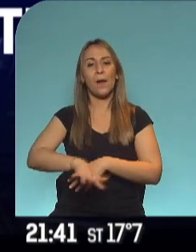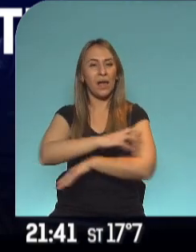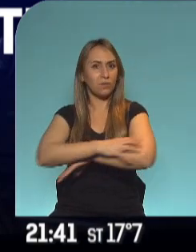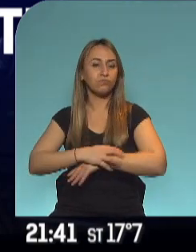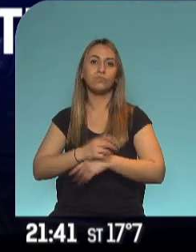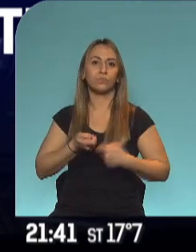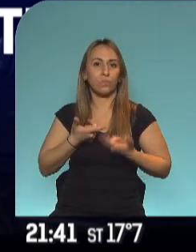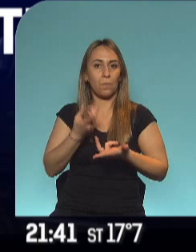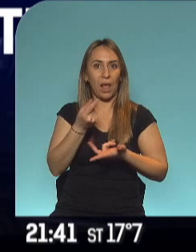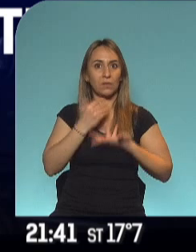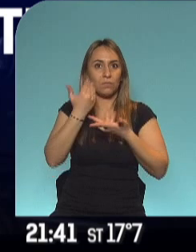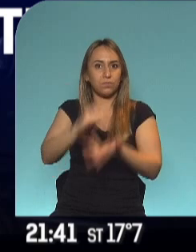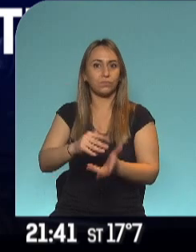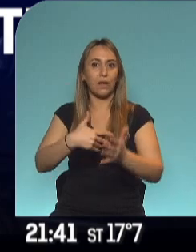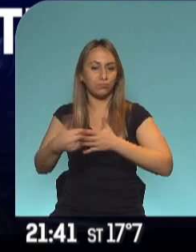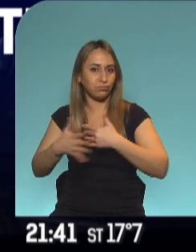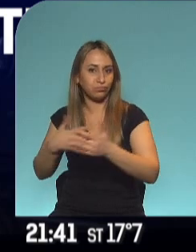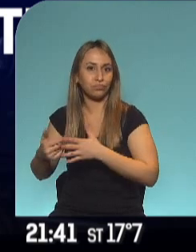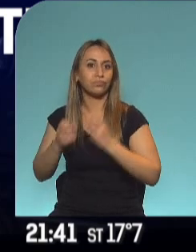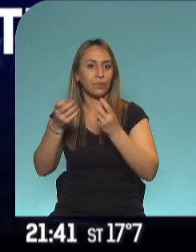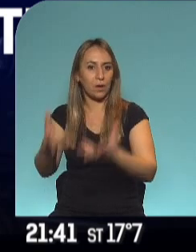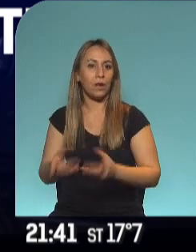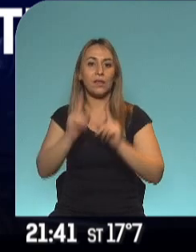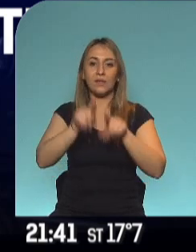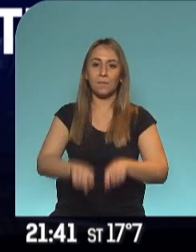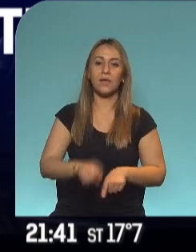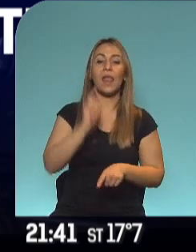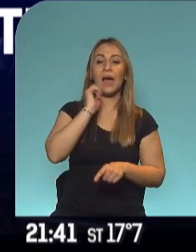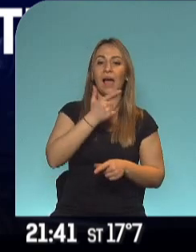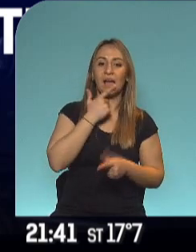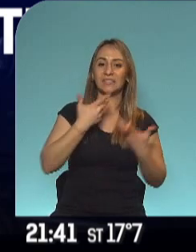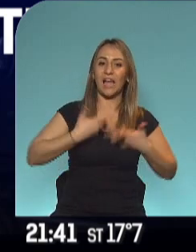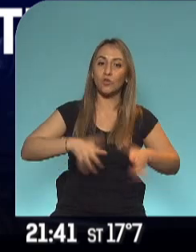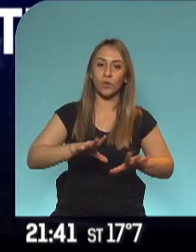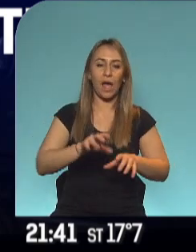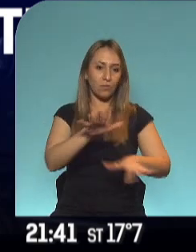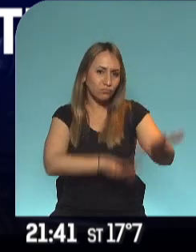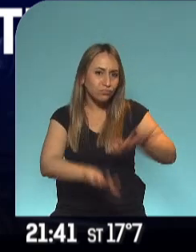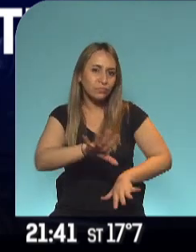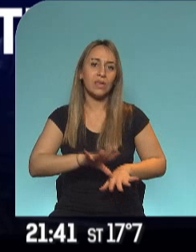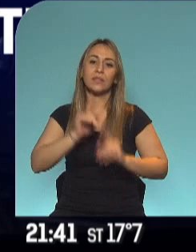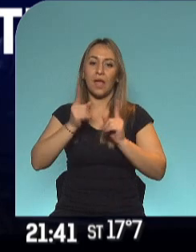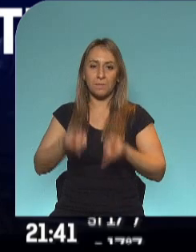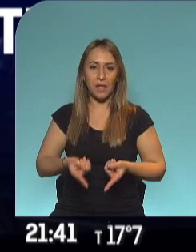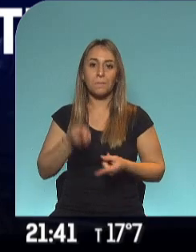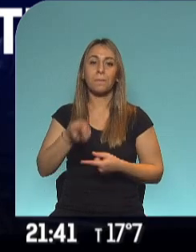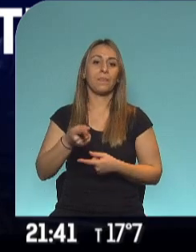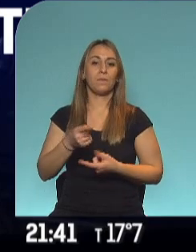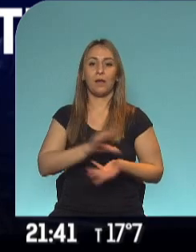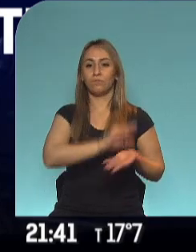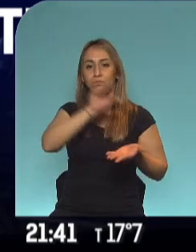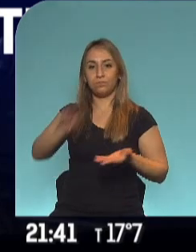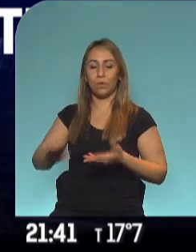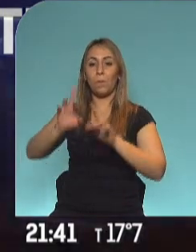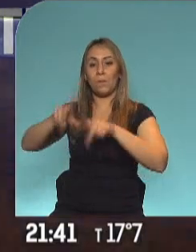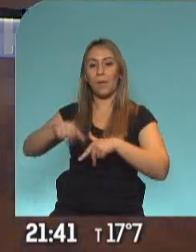para producir y envasar gas natural y el relanzamiento del Plan Progresar. Estos son algunos ítems, ¿no?, en los que se va toda esta